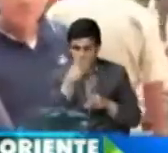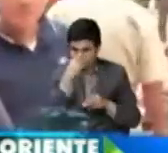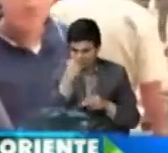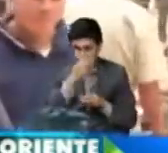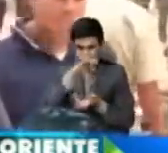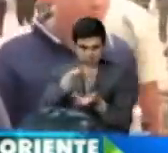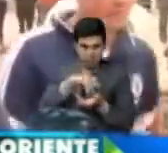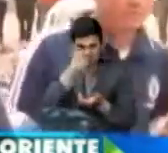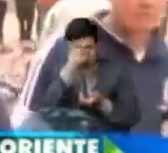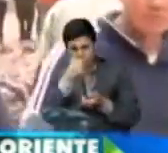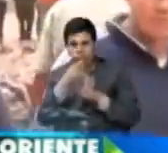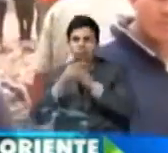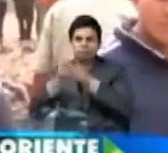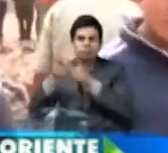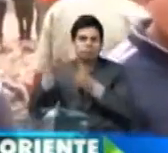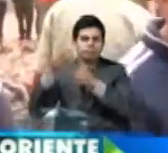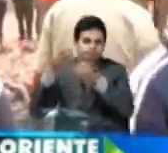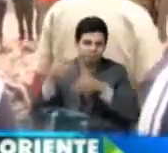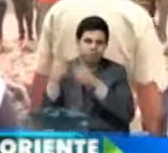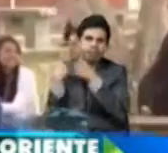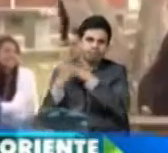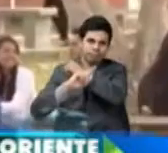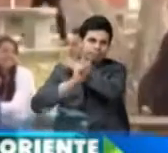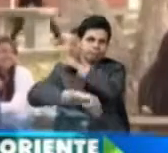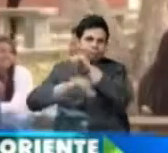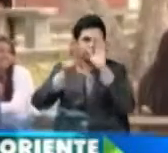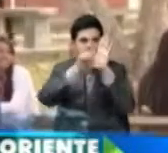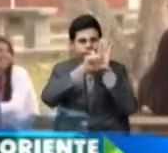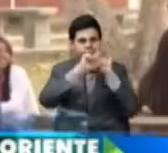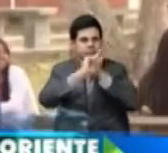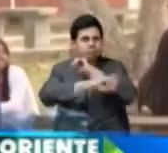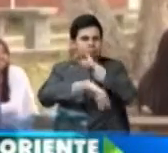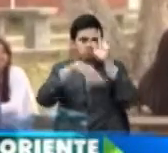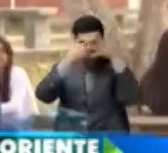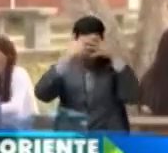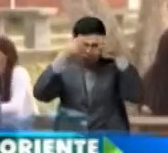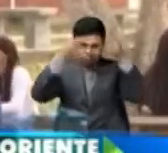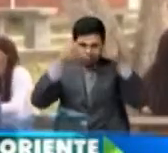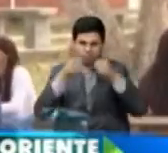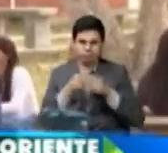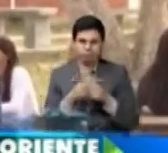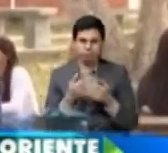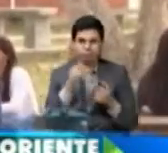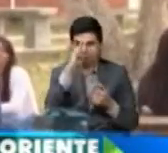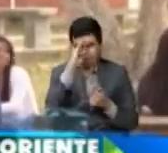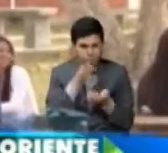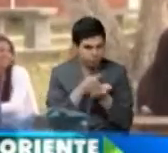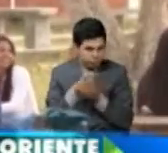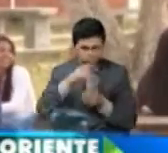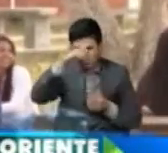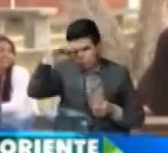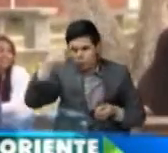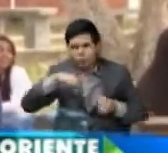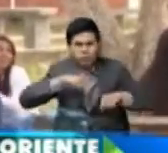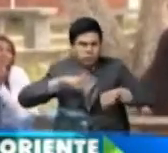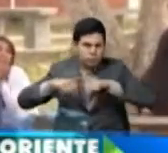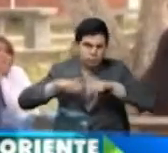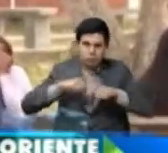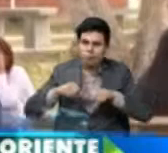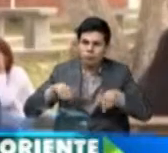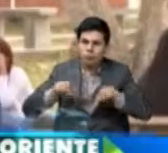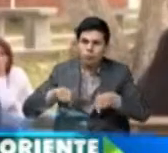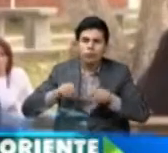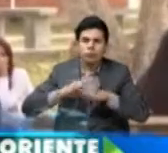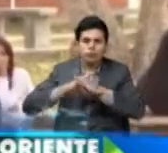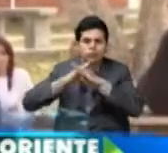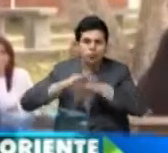manera seria la imputación de carácter penal. La Policía Nacional continuará en las acciones para contrarrestar el hurto de